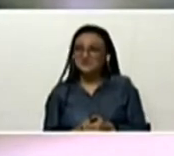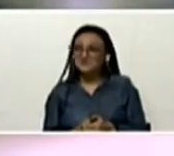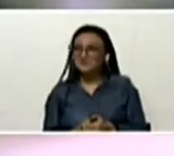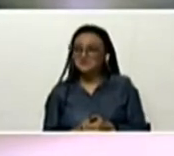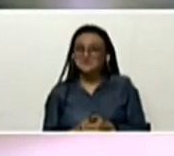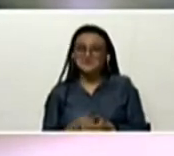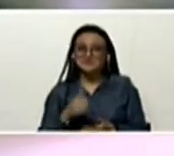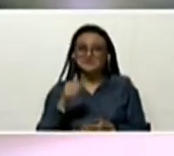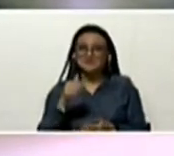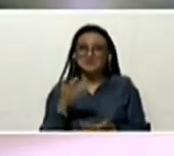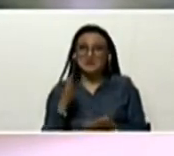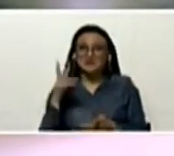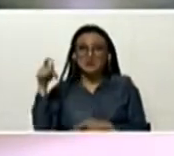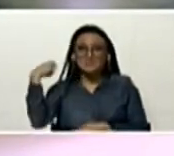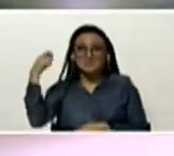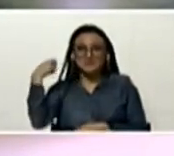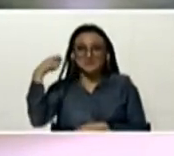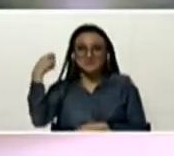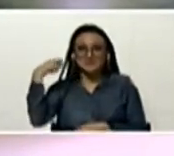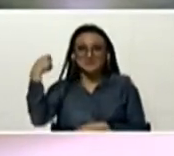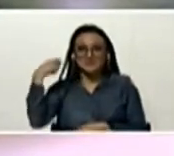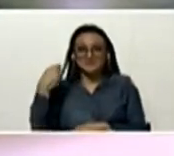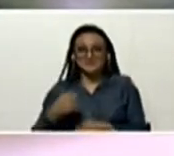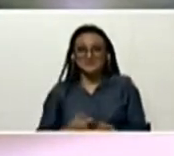un galán de película.